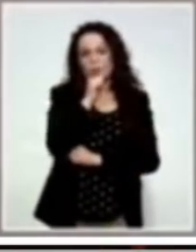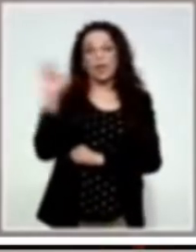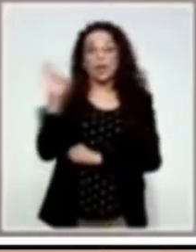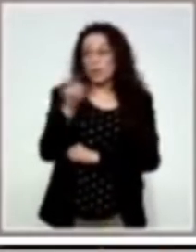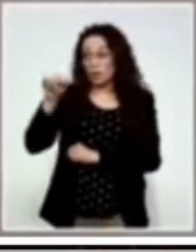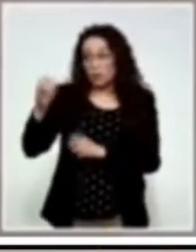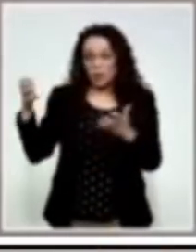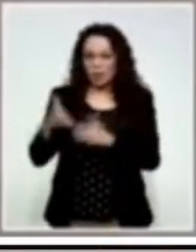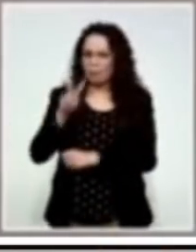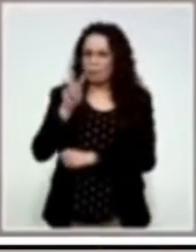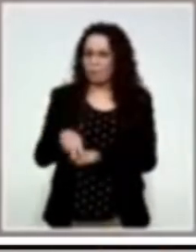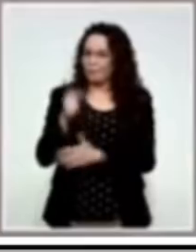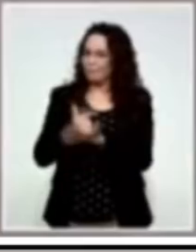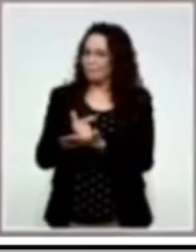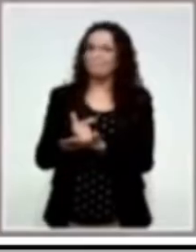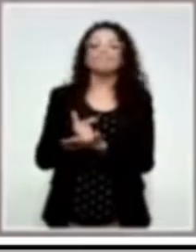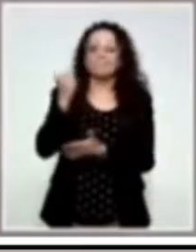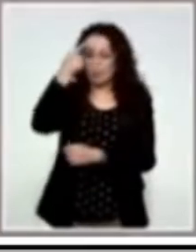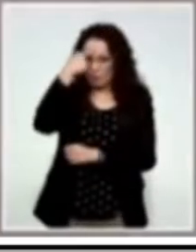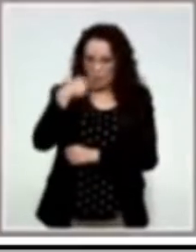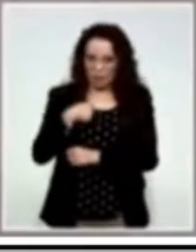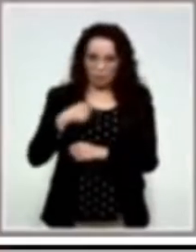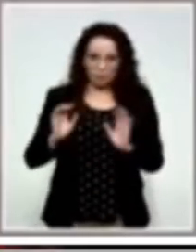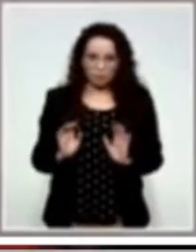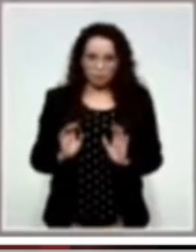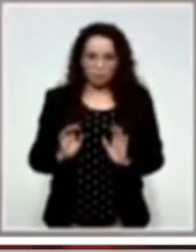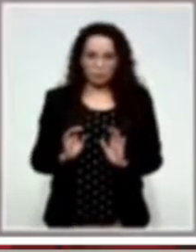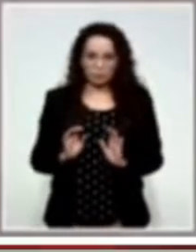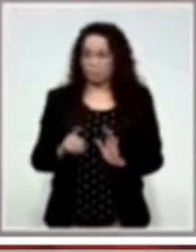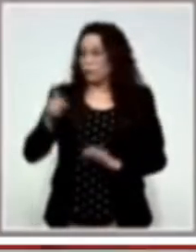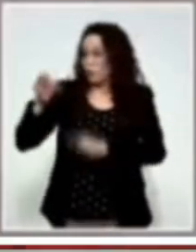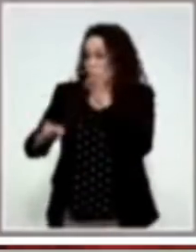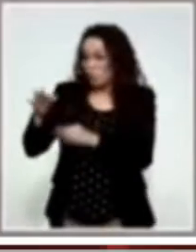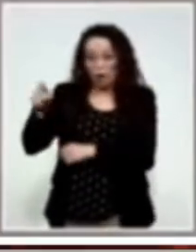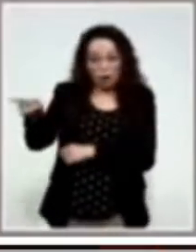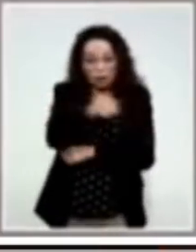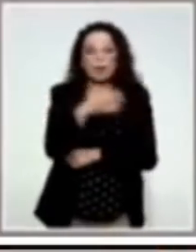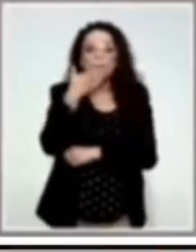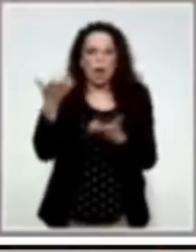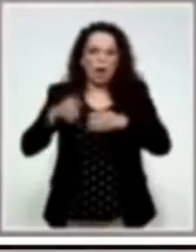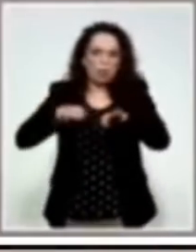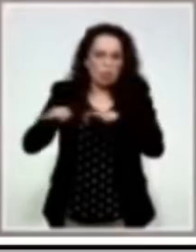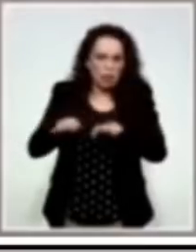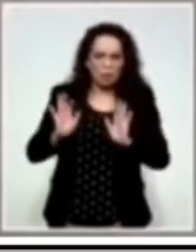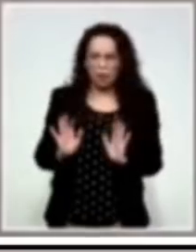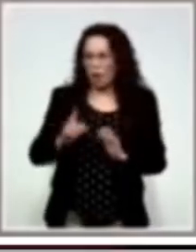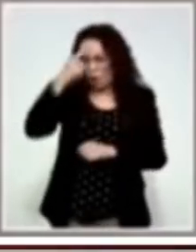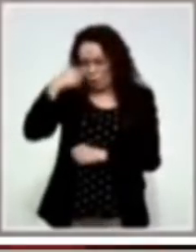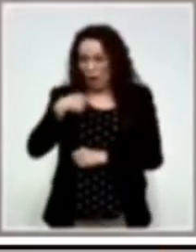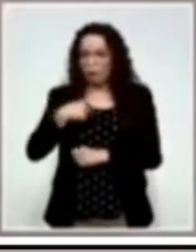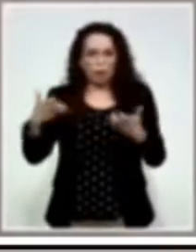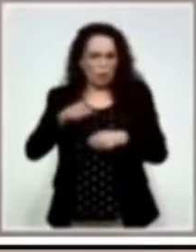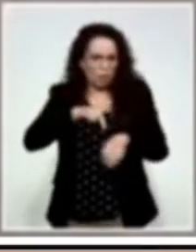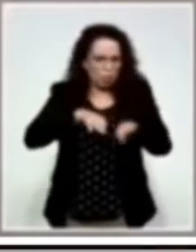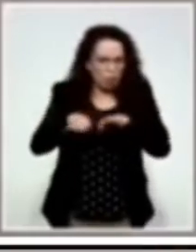parecería sumamente grave. No para la Corte, que hizo su trabajo, no para mí, que hice mi trabajo, para el